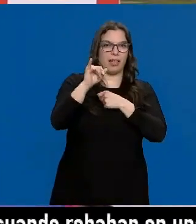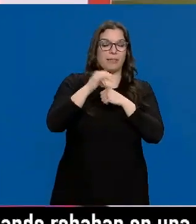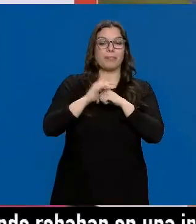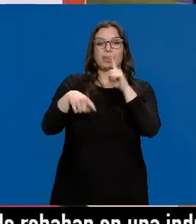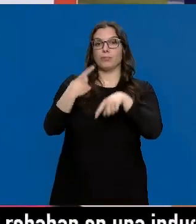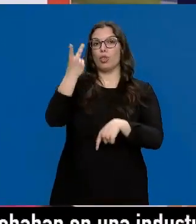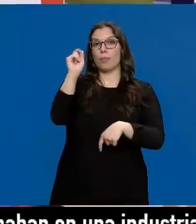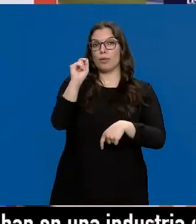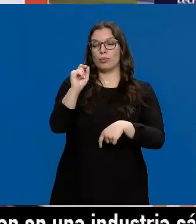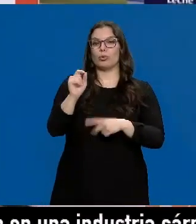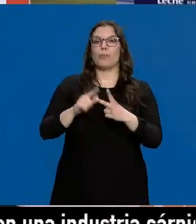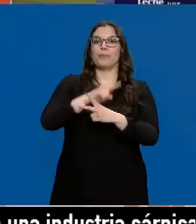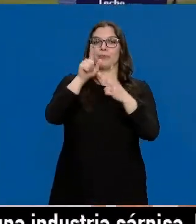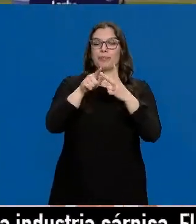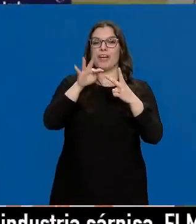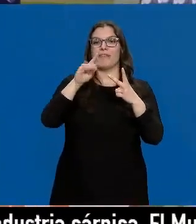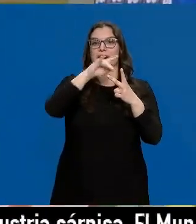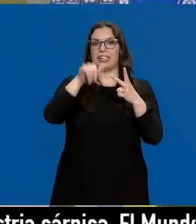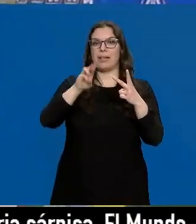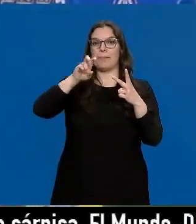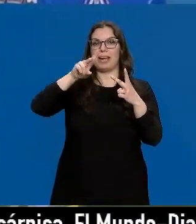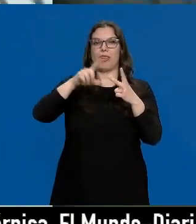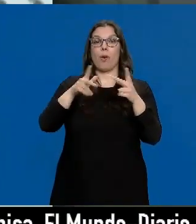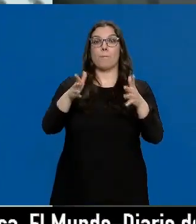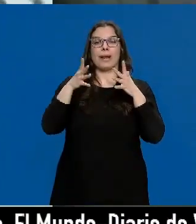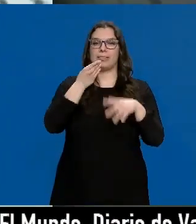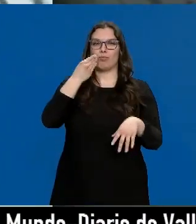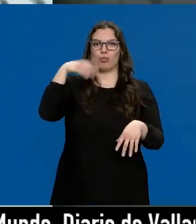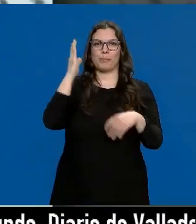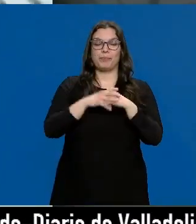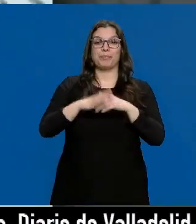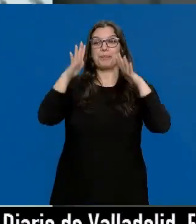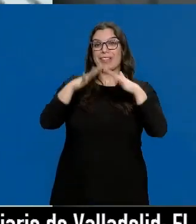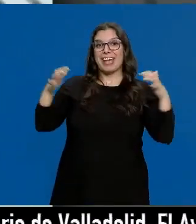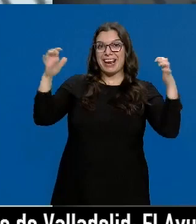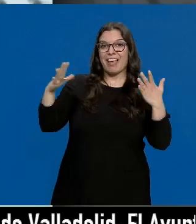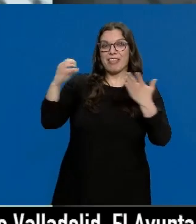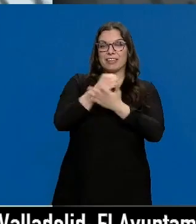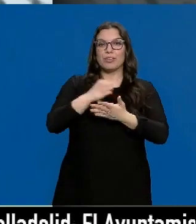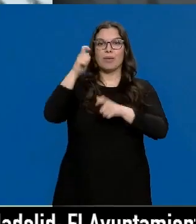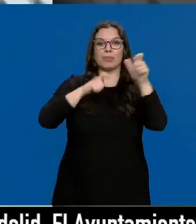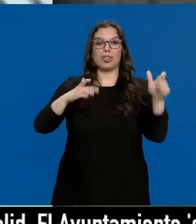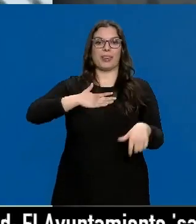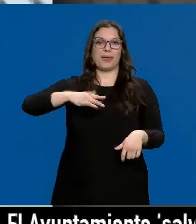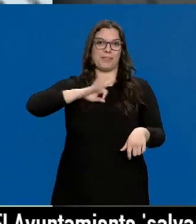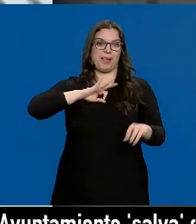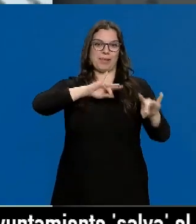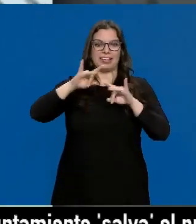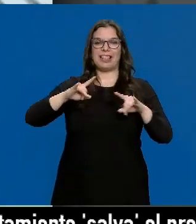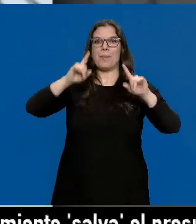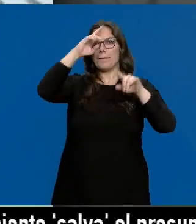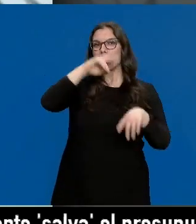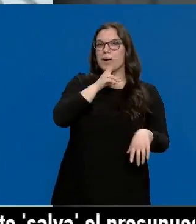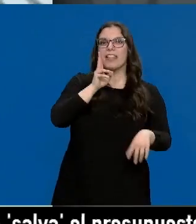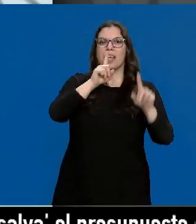después entraba Fernández Pinedo para lograr una valiosa medalla de plata. Ahí en la grada pues toda la gente de Almazán, ¿no? Mis padres, mi